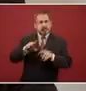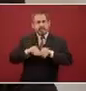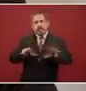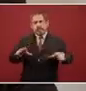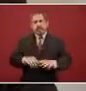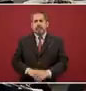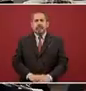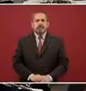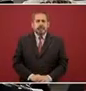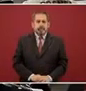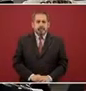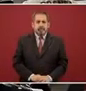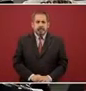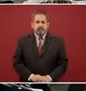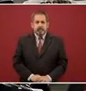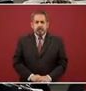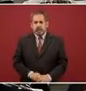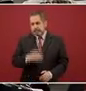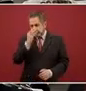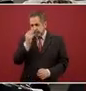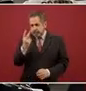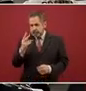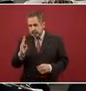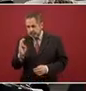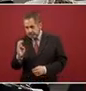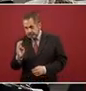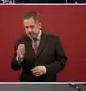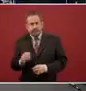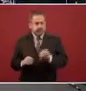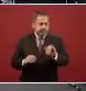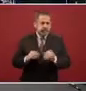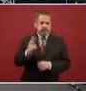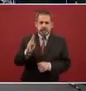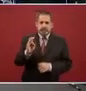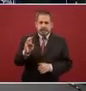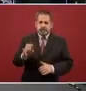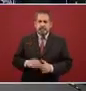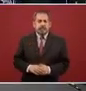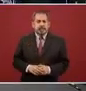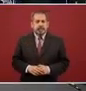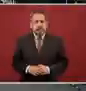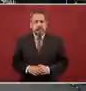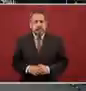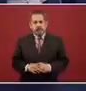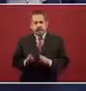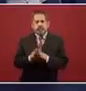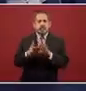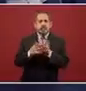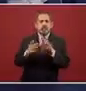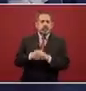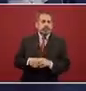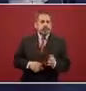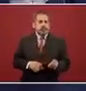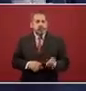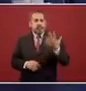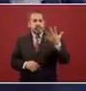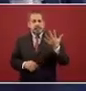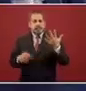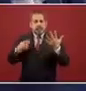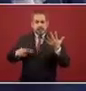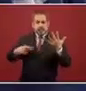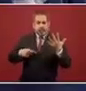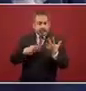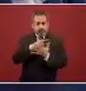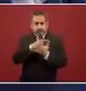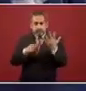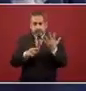dado. Entonces son 2 bebés. 2. Sobre la transmisión comunitaria, por último y brevemente, hablan de 5 personas en las que no se ha